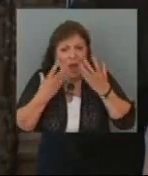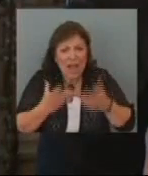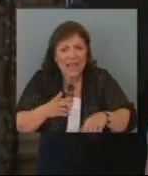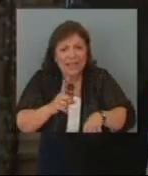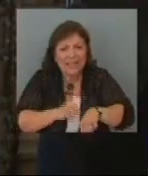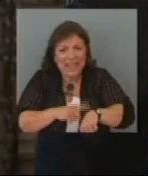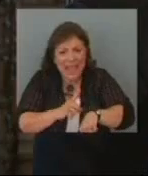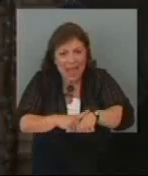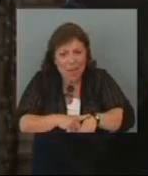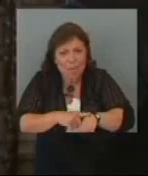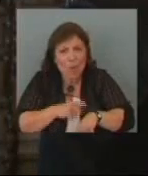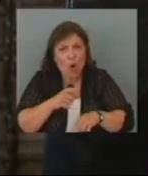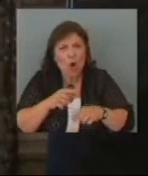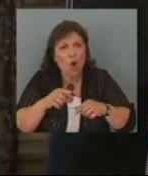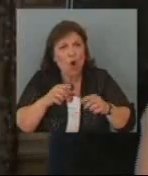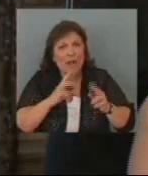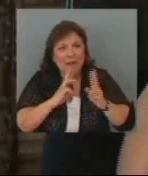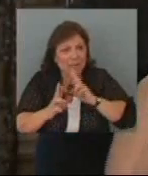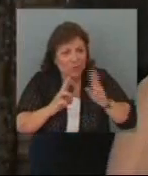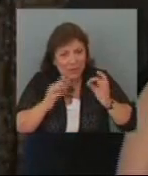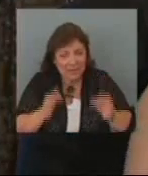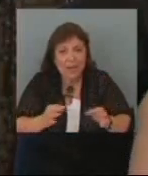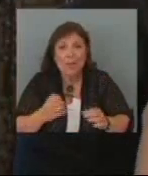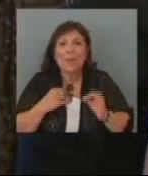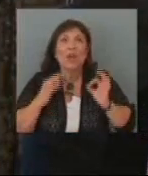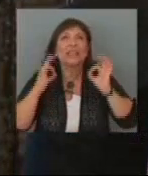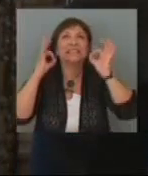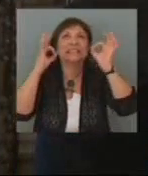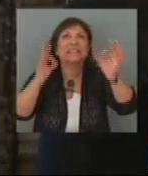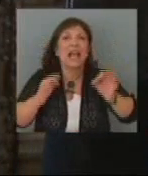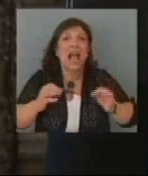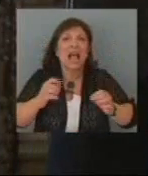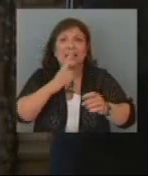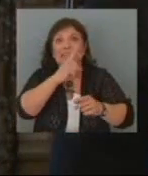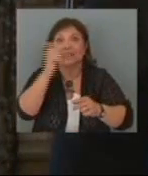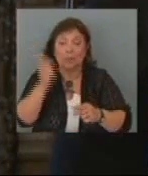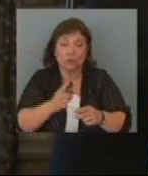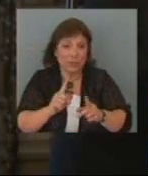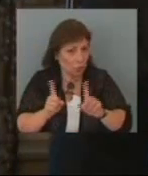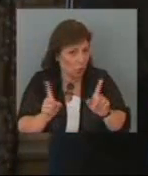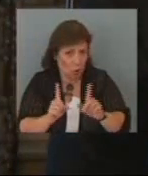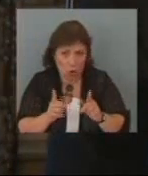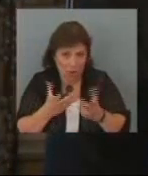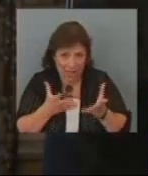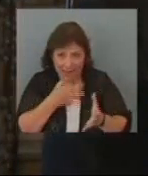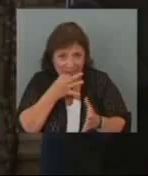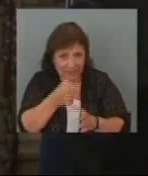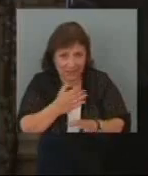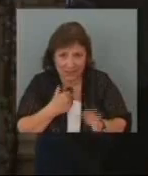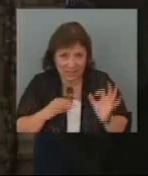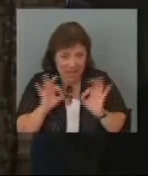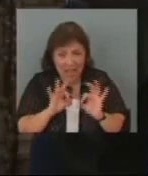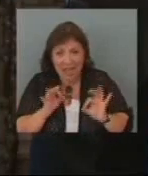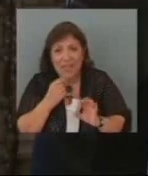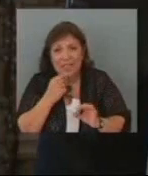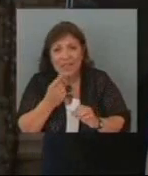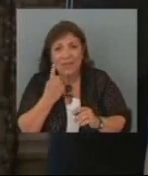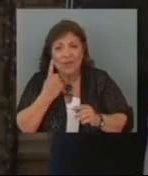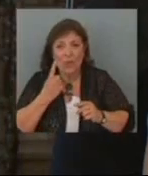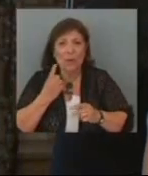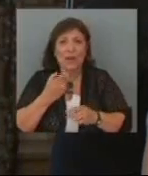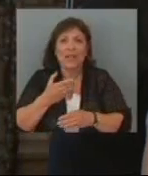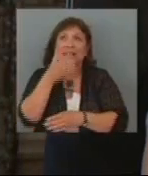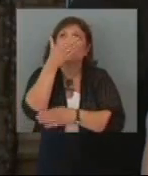de respuestas no quiere decir que hayamos llegado al ideal. Quiere decir que ya no se trata de un saludo a la